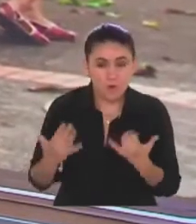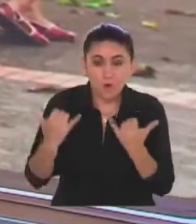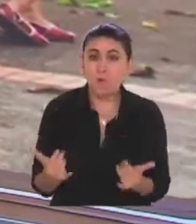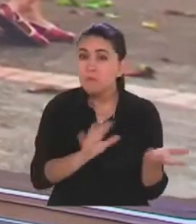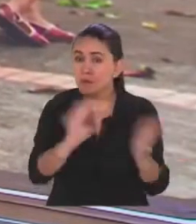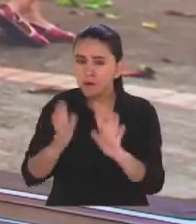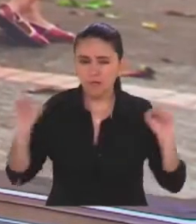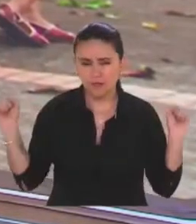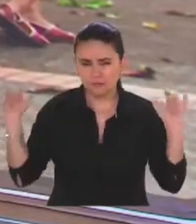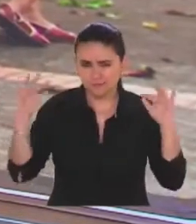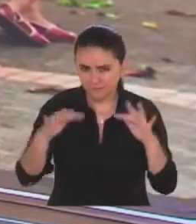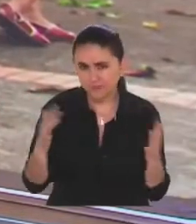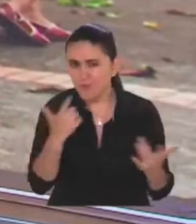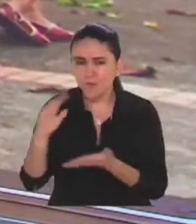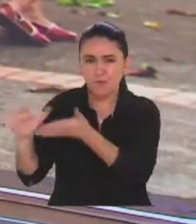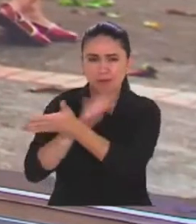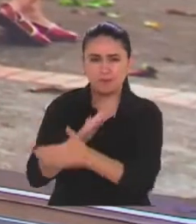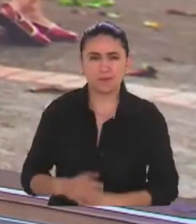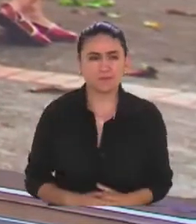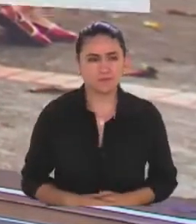sabe los pasos típicos del joropo. Adelante.